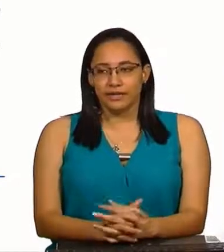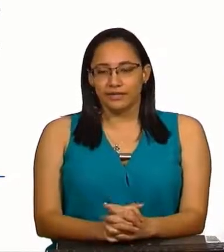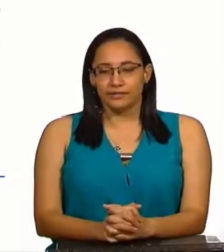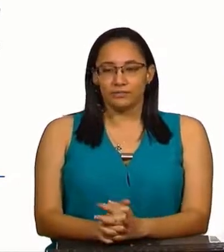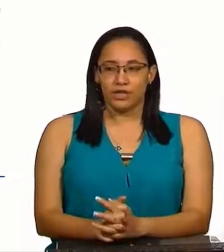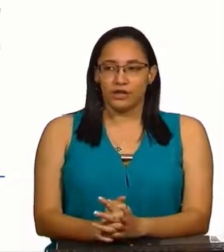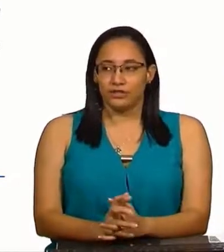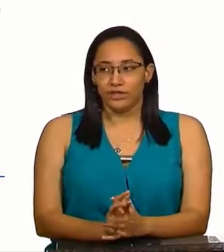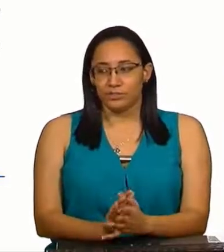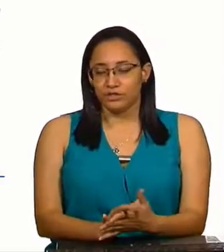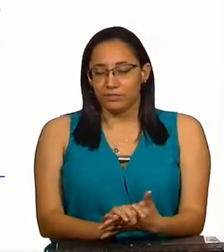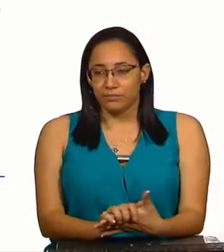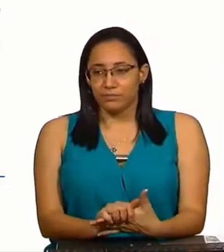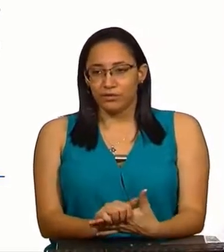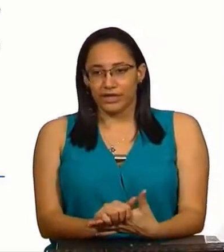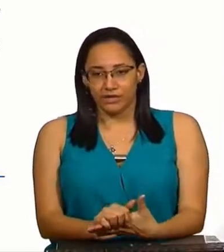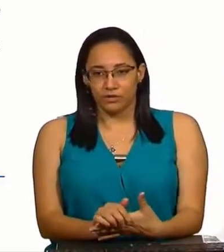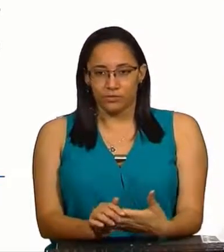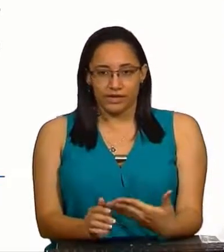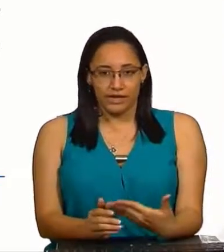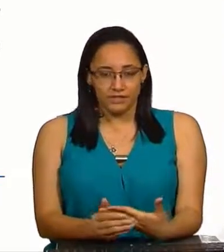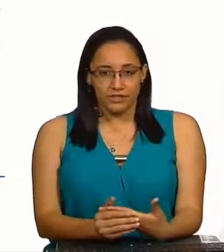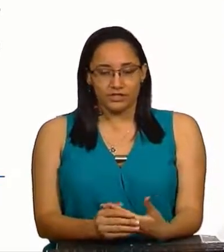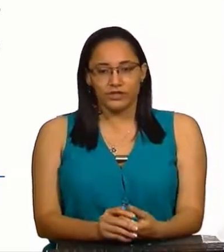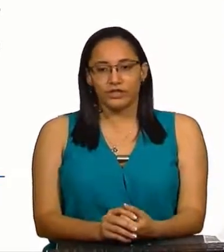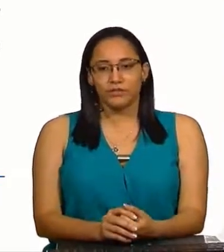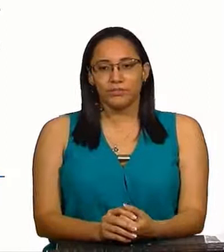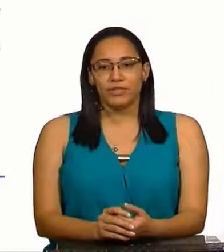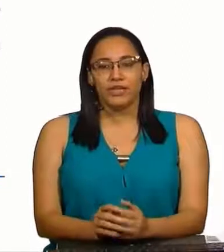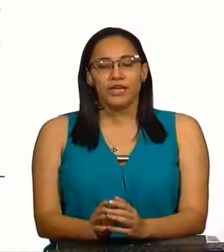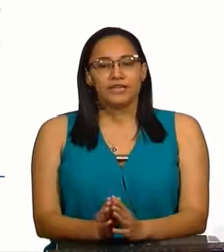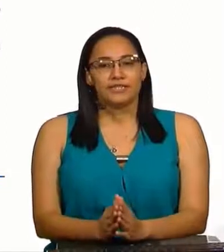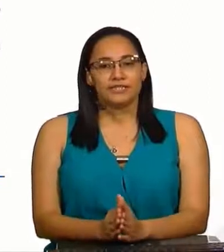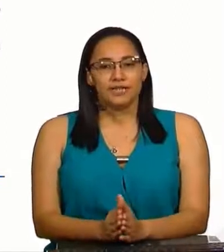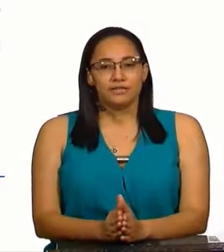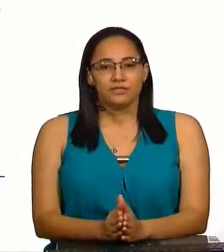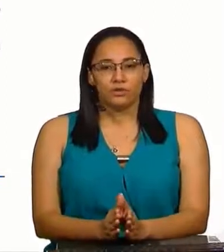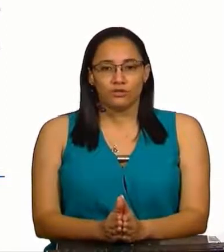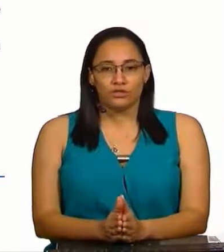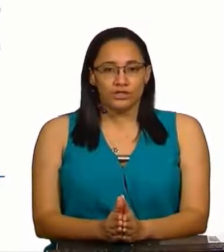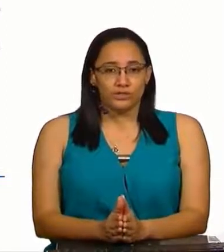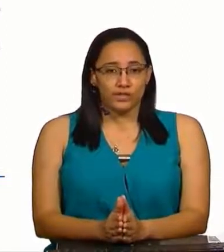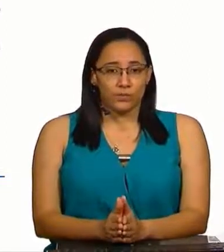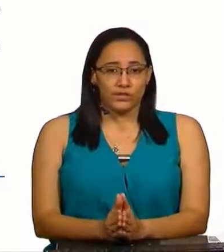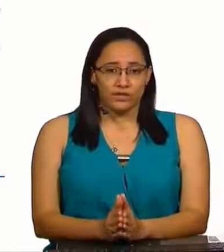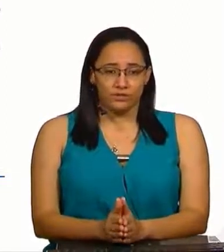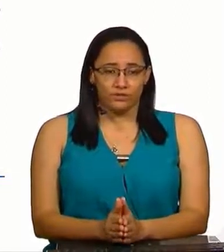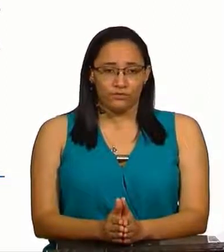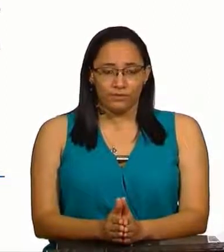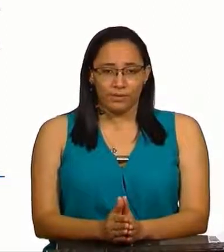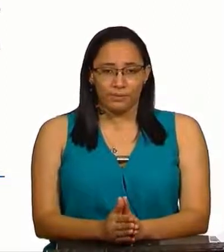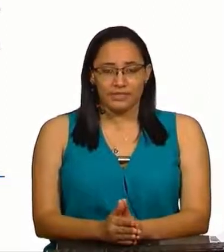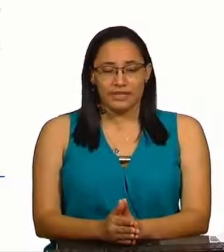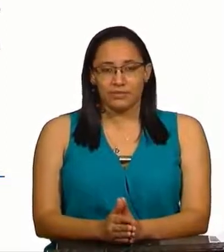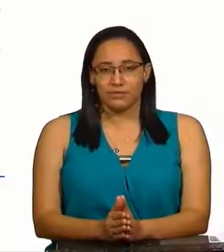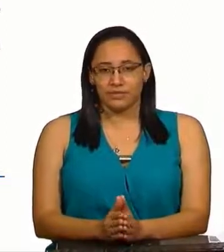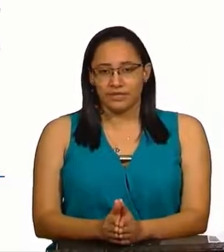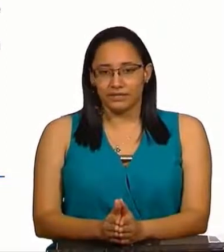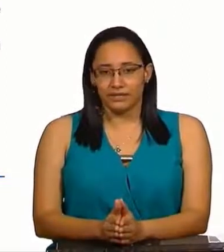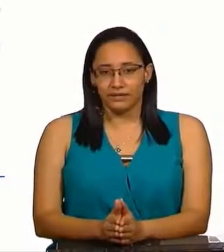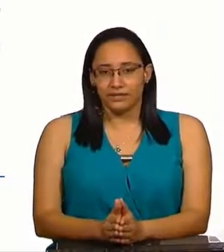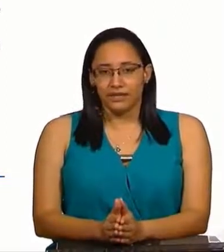ustedes escucharon, tenemos el verbo can, como ya les había dicho anteriormente, está solo se encuentra en dos formas,